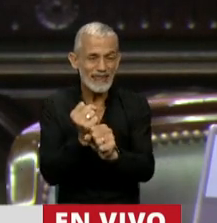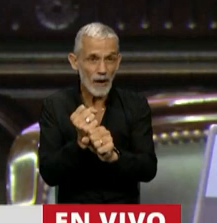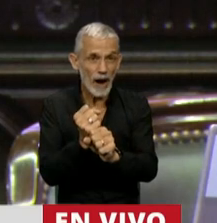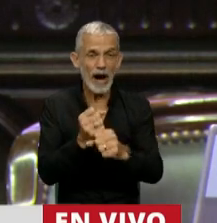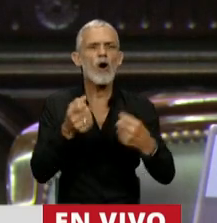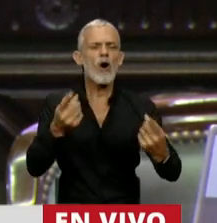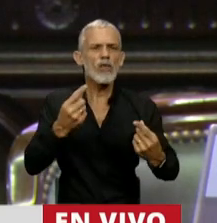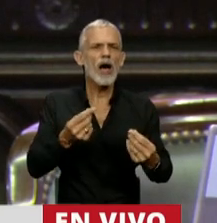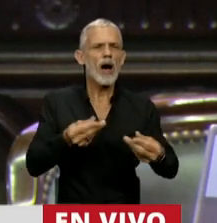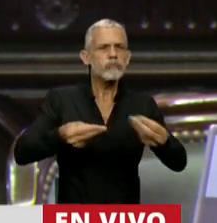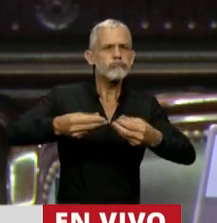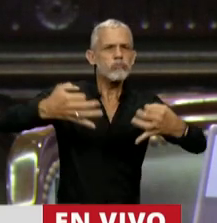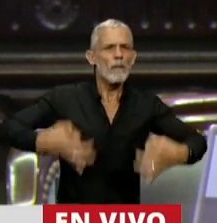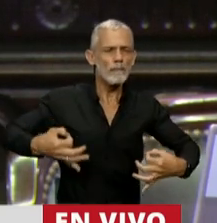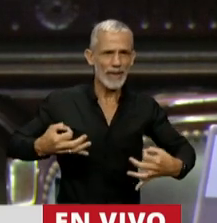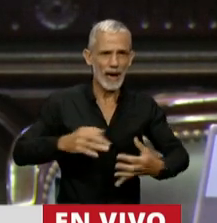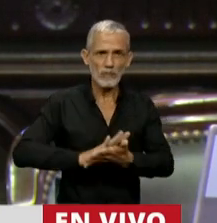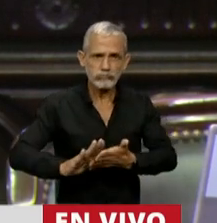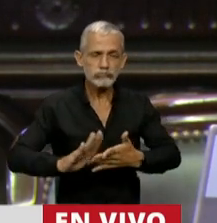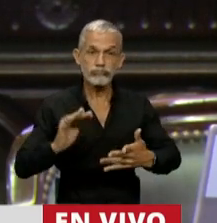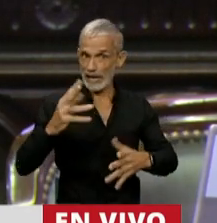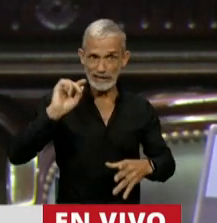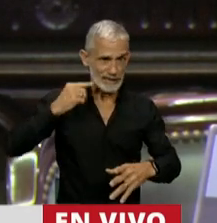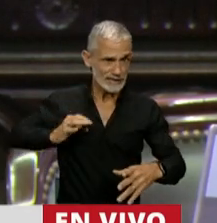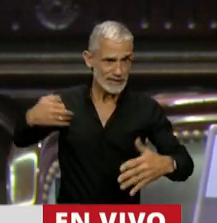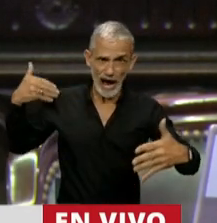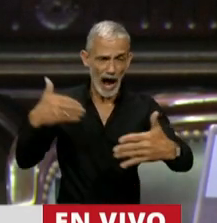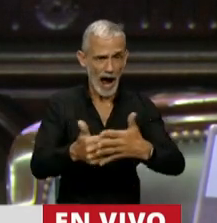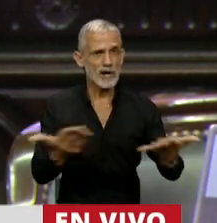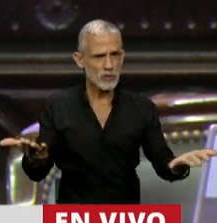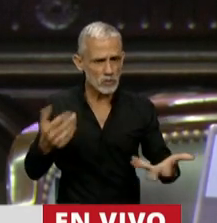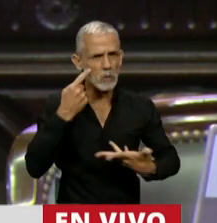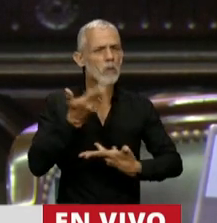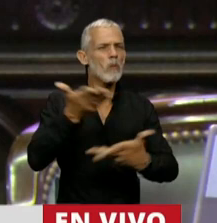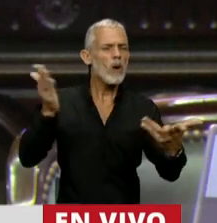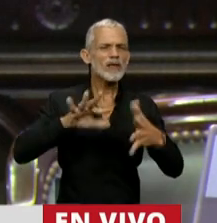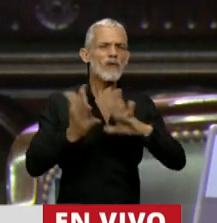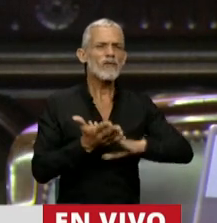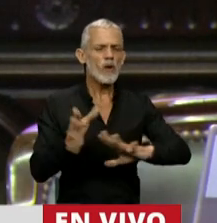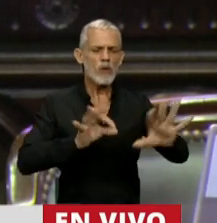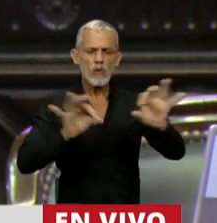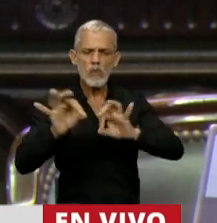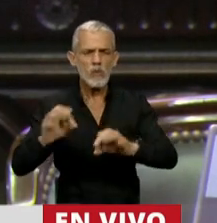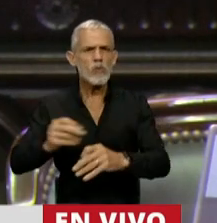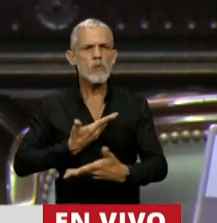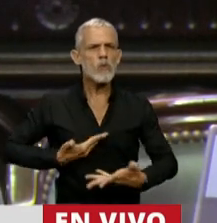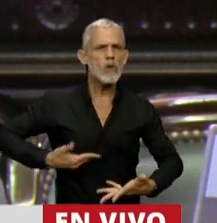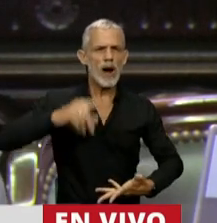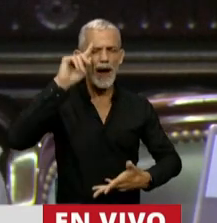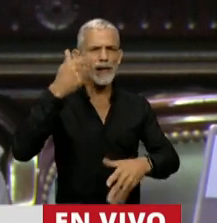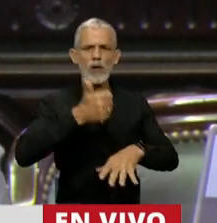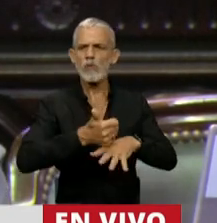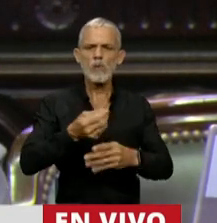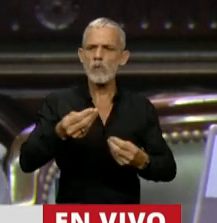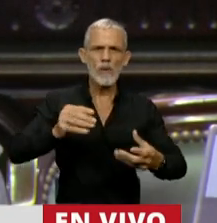hace de la buena administración y ha sido 13 años. Y eso es lo que muestra con una política de Estado es continua los resultados que